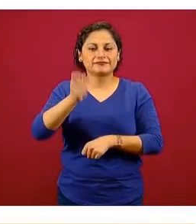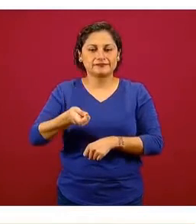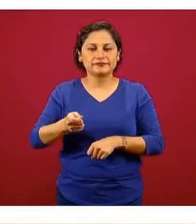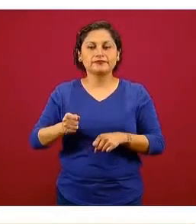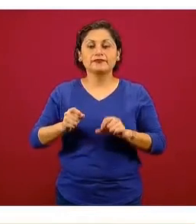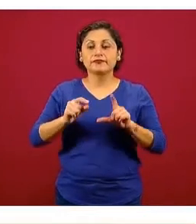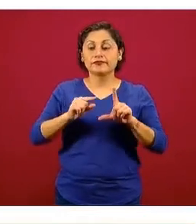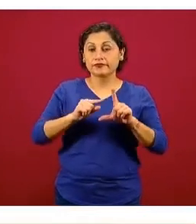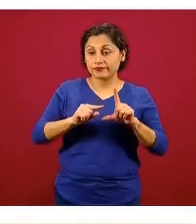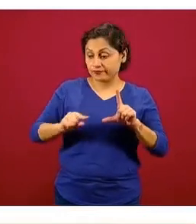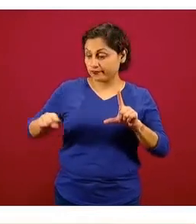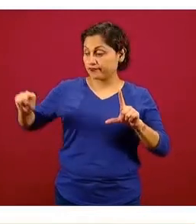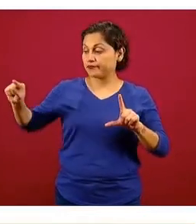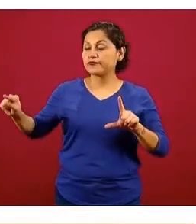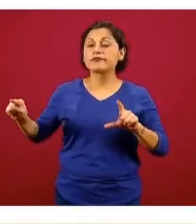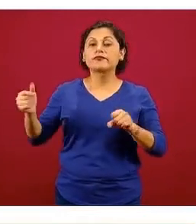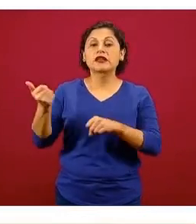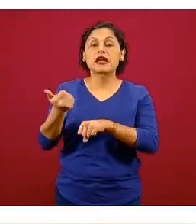la tendencia.